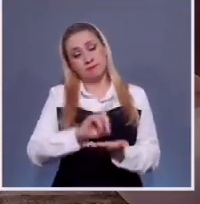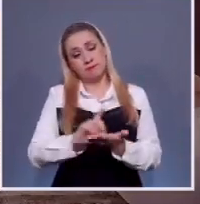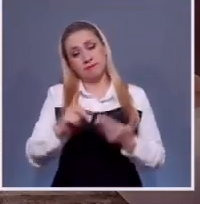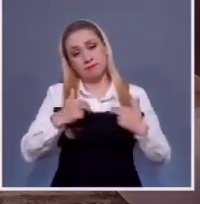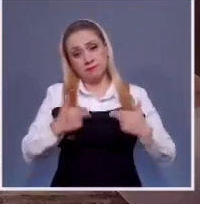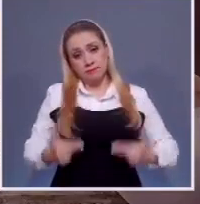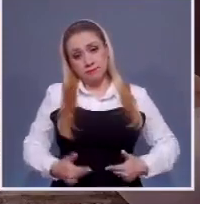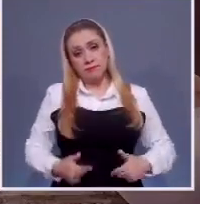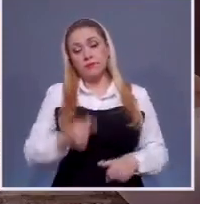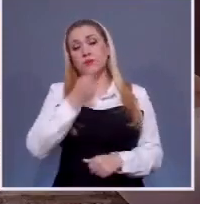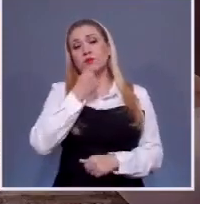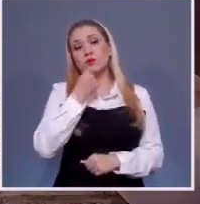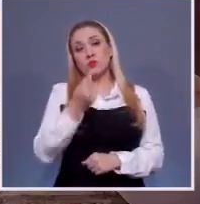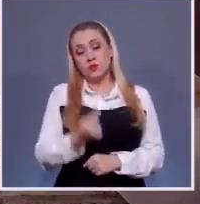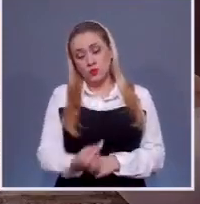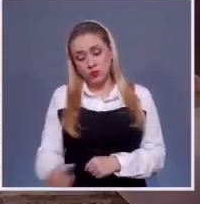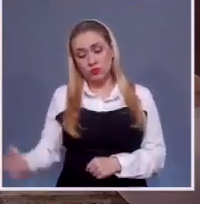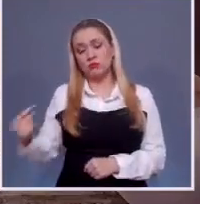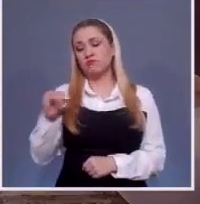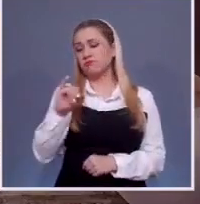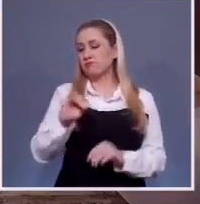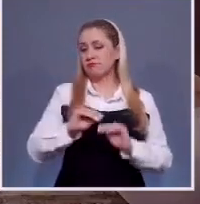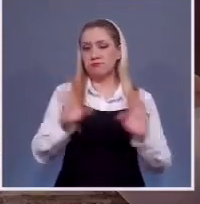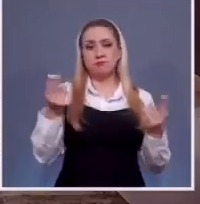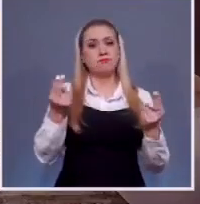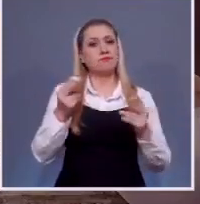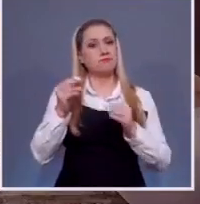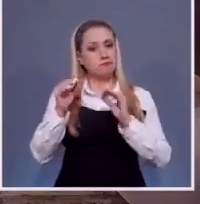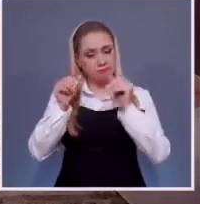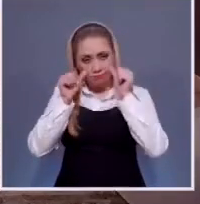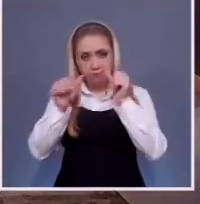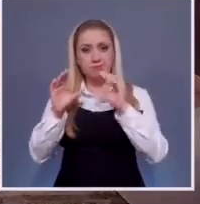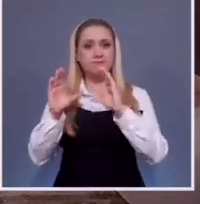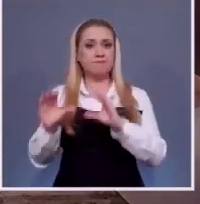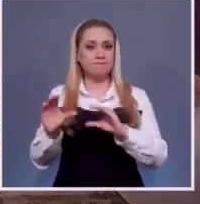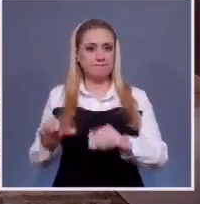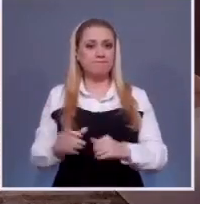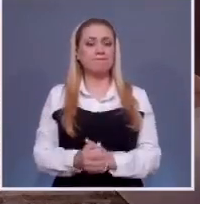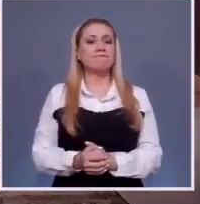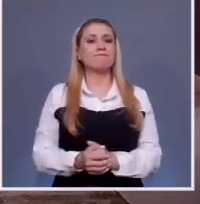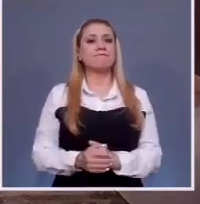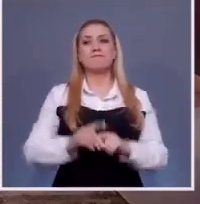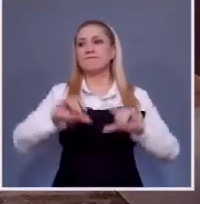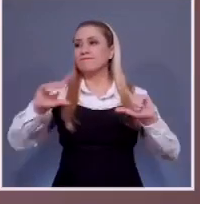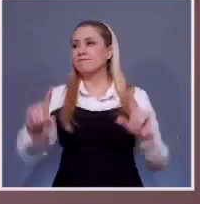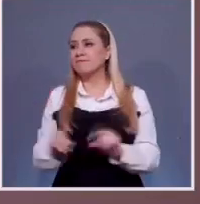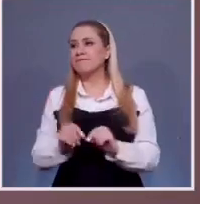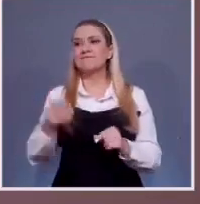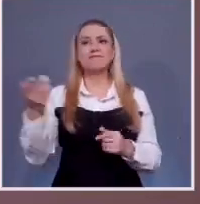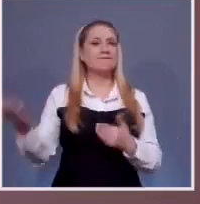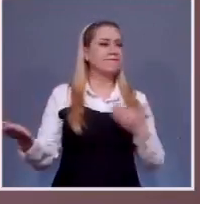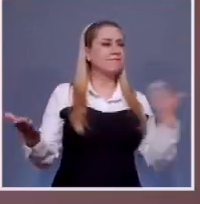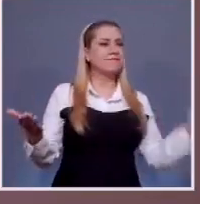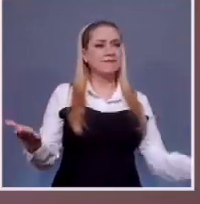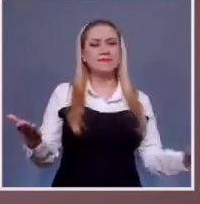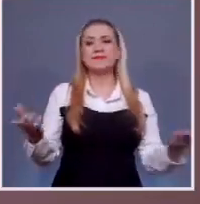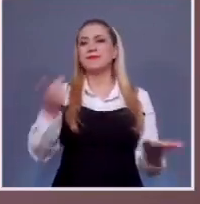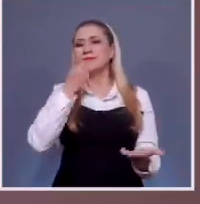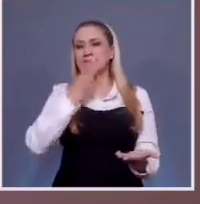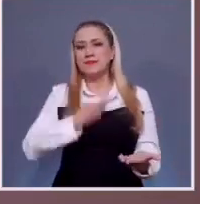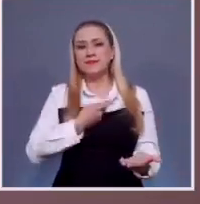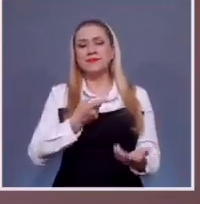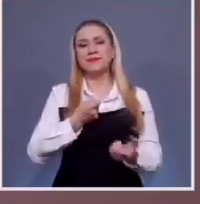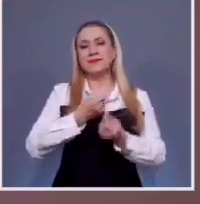infancia y sí, por supuesto hay que trabajar mucho. Exactamente. Claro. A manera de conclusión, me gustaría que cada una de ustedes nos expresara desde su